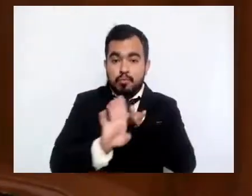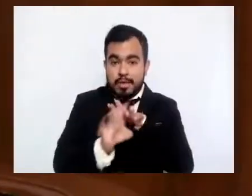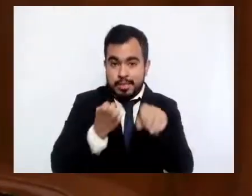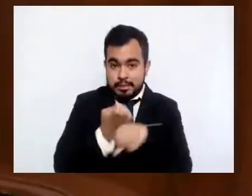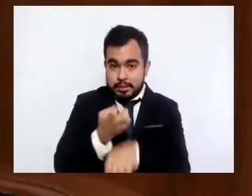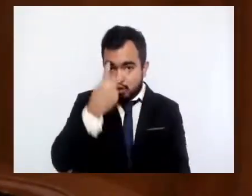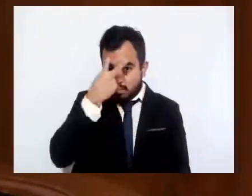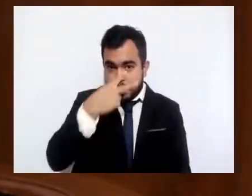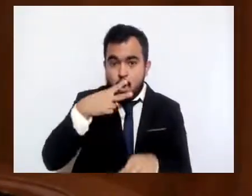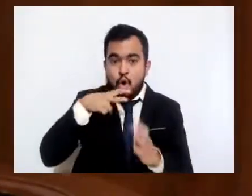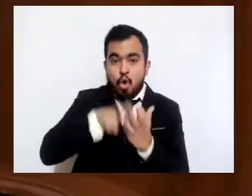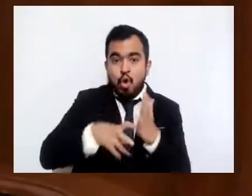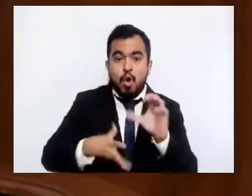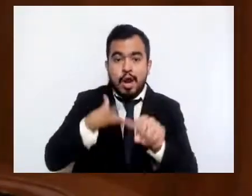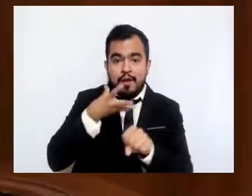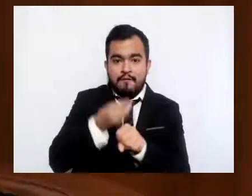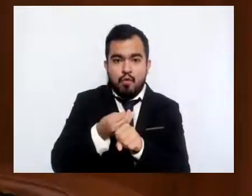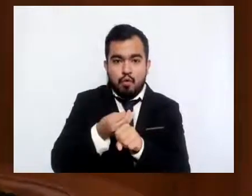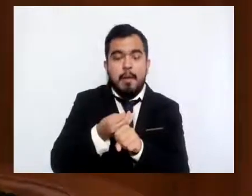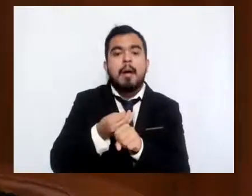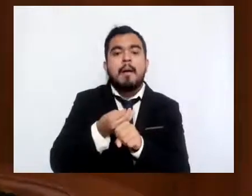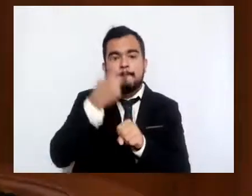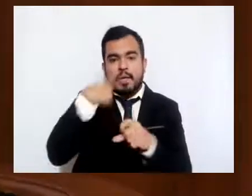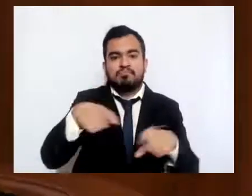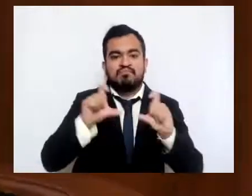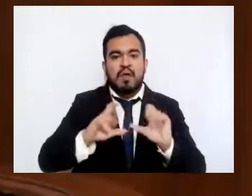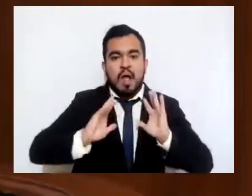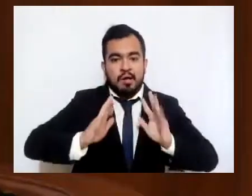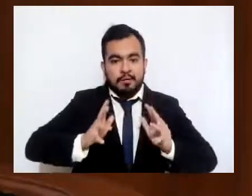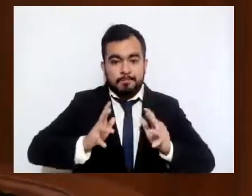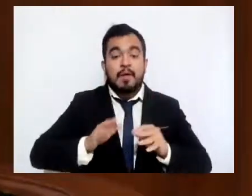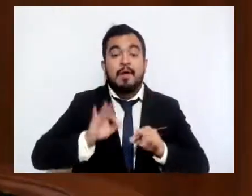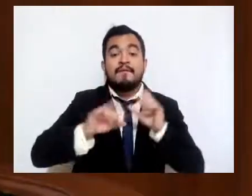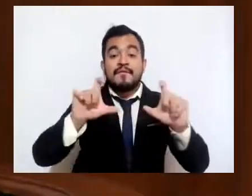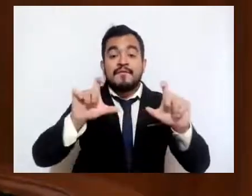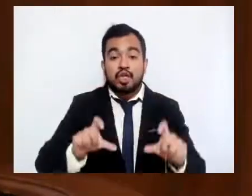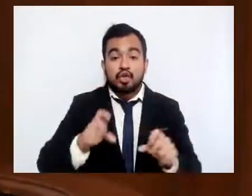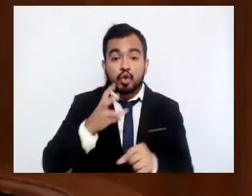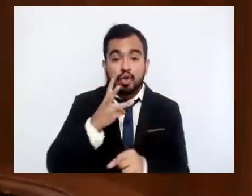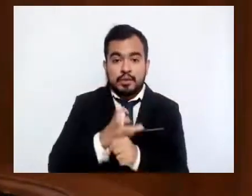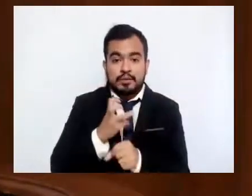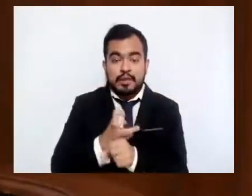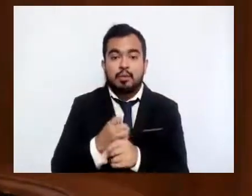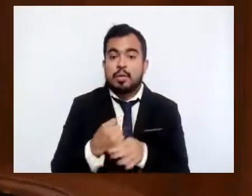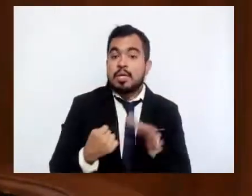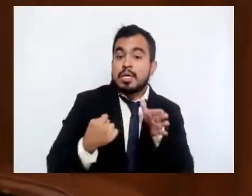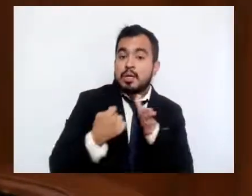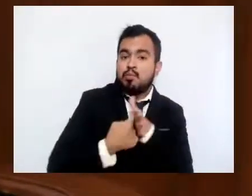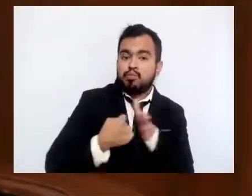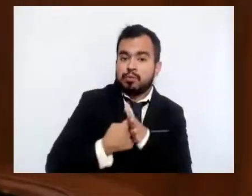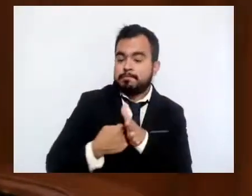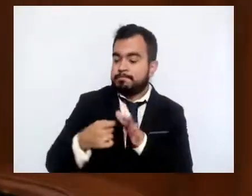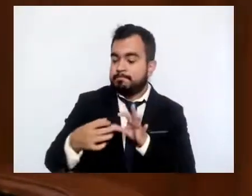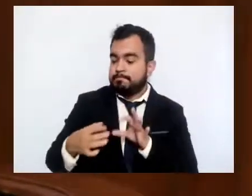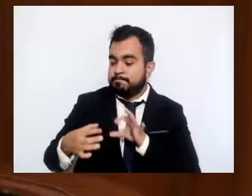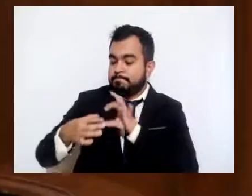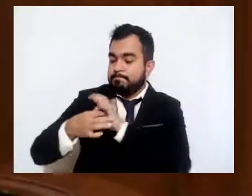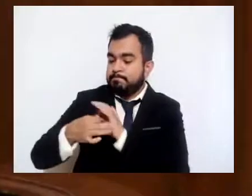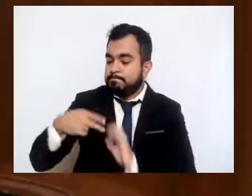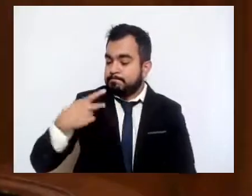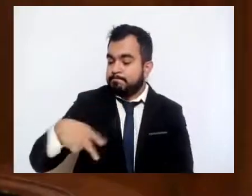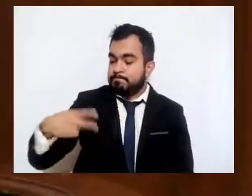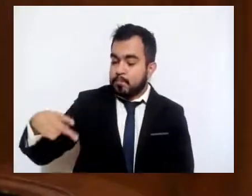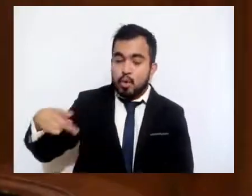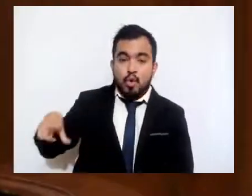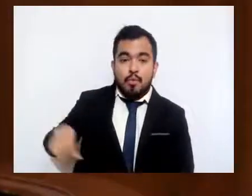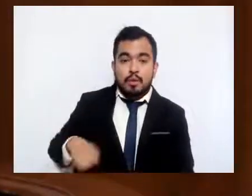como sigue. Fracción tercera. Impulsar, en colaboración con las dependencias del Gobierno del Estado de México,